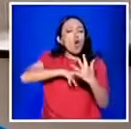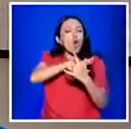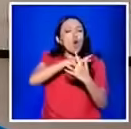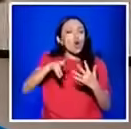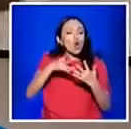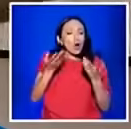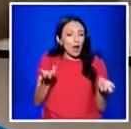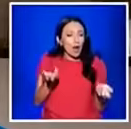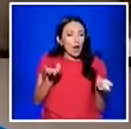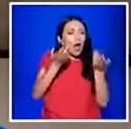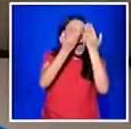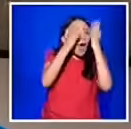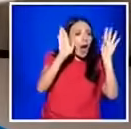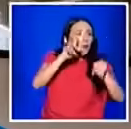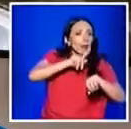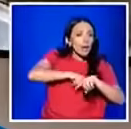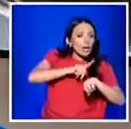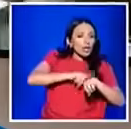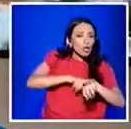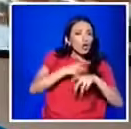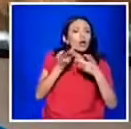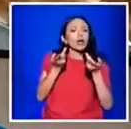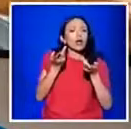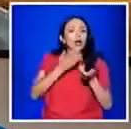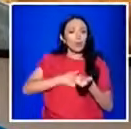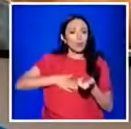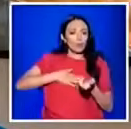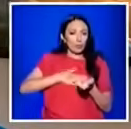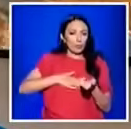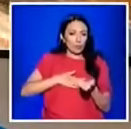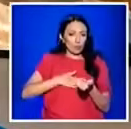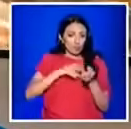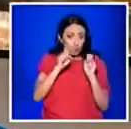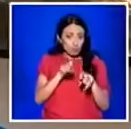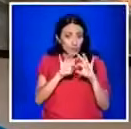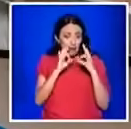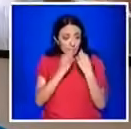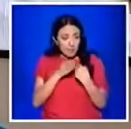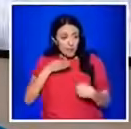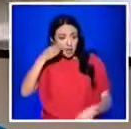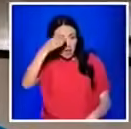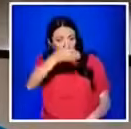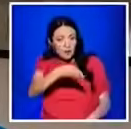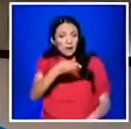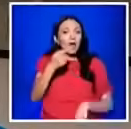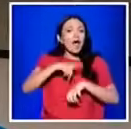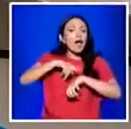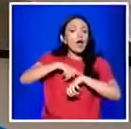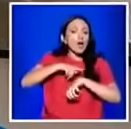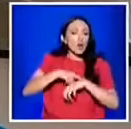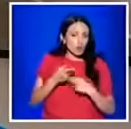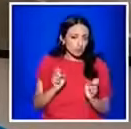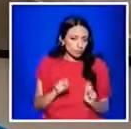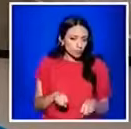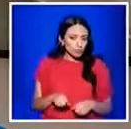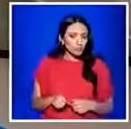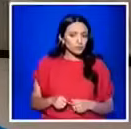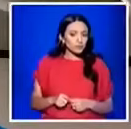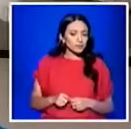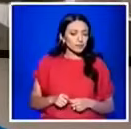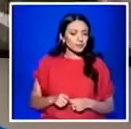domingo. ¿Desde qué hora más o menos ustedes ya van a estar abiertos y pueden ir las familias a comer y a consumir los productos del mercado